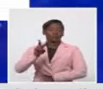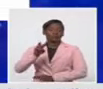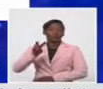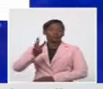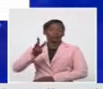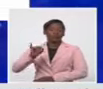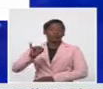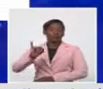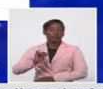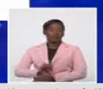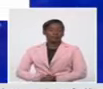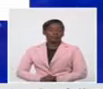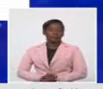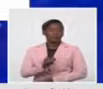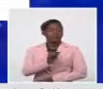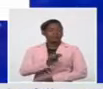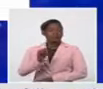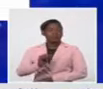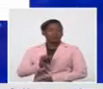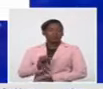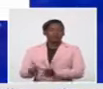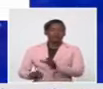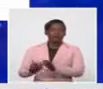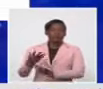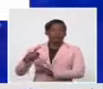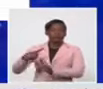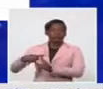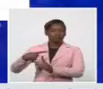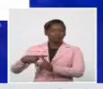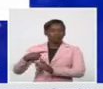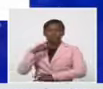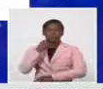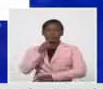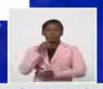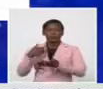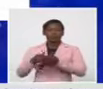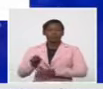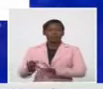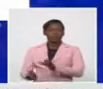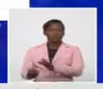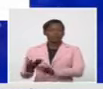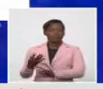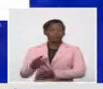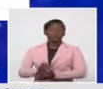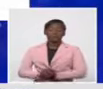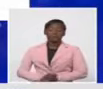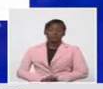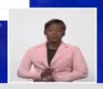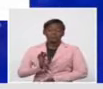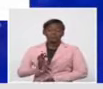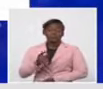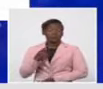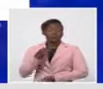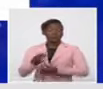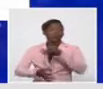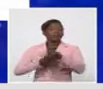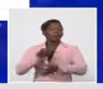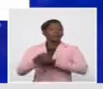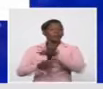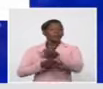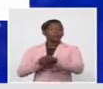236 personas diagnosticadas con COVID, pues estamos hablando de que ya se